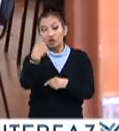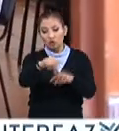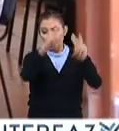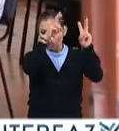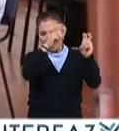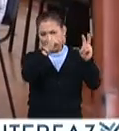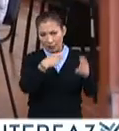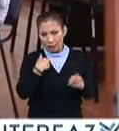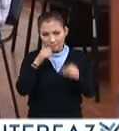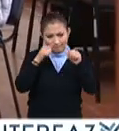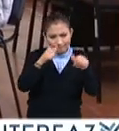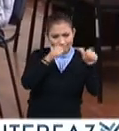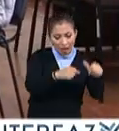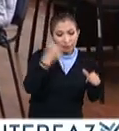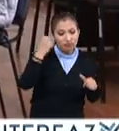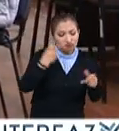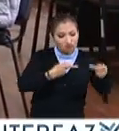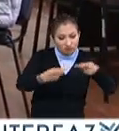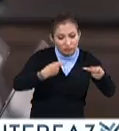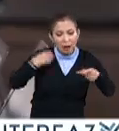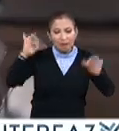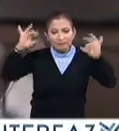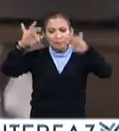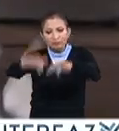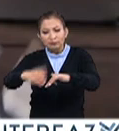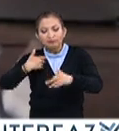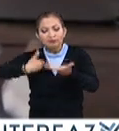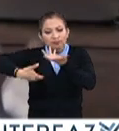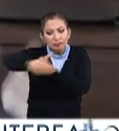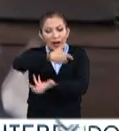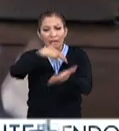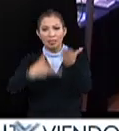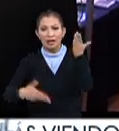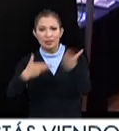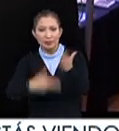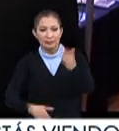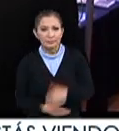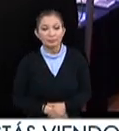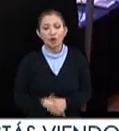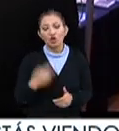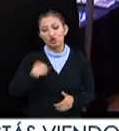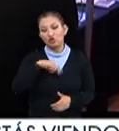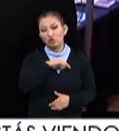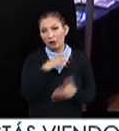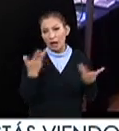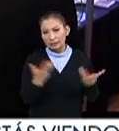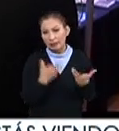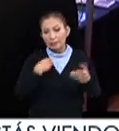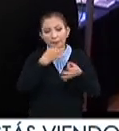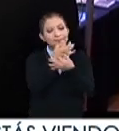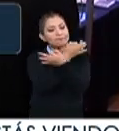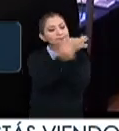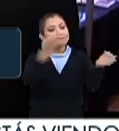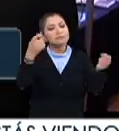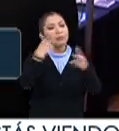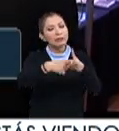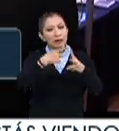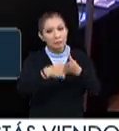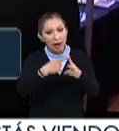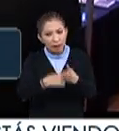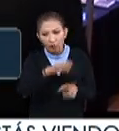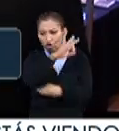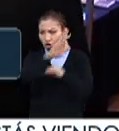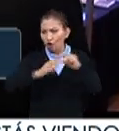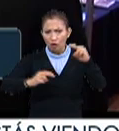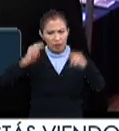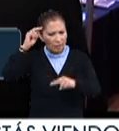de su agenda consiste en organizar congresos, simposios, seminarios y talleres. desarrollamos también la divulgación de las matemáticas a